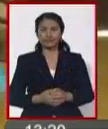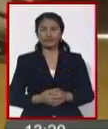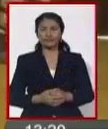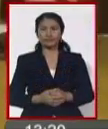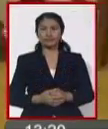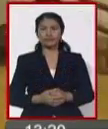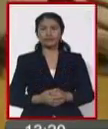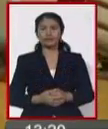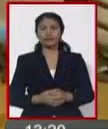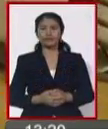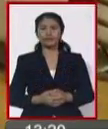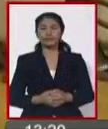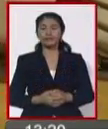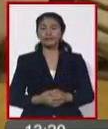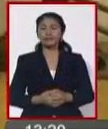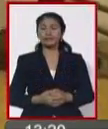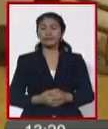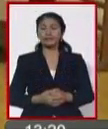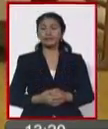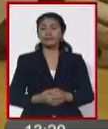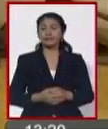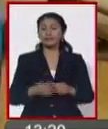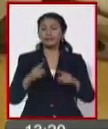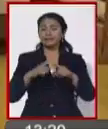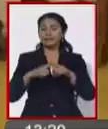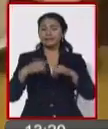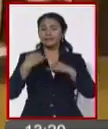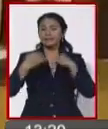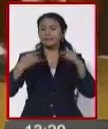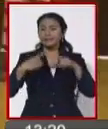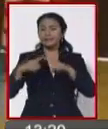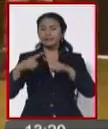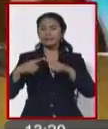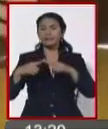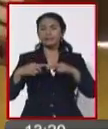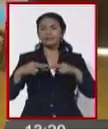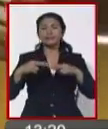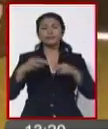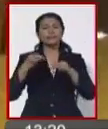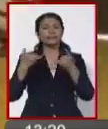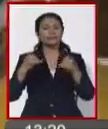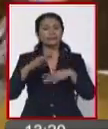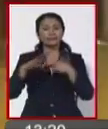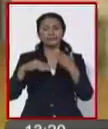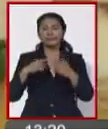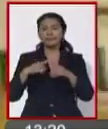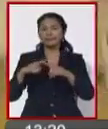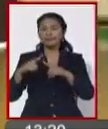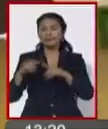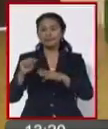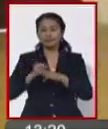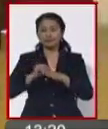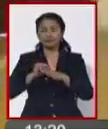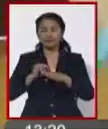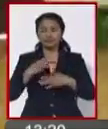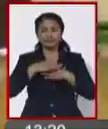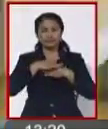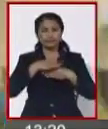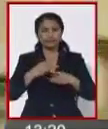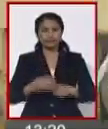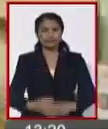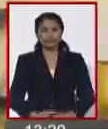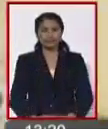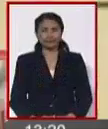¿Qué hay en el nivel 2? Hago cinta. Sí. ¿Te gusta hacer cinta? Sí, me encanta hacer